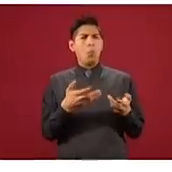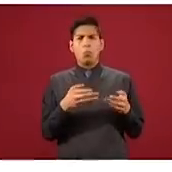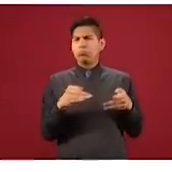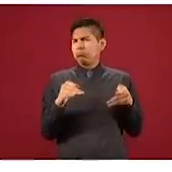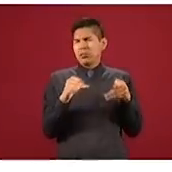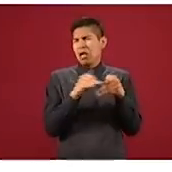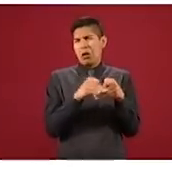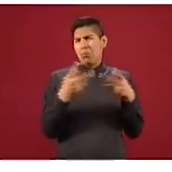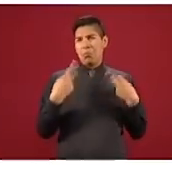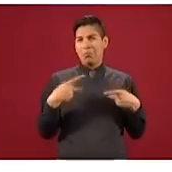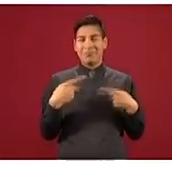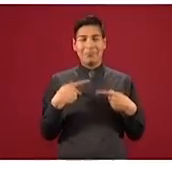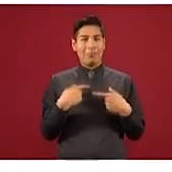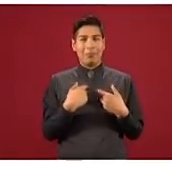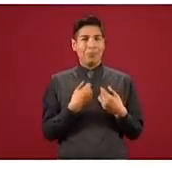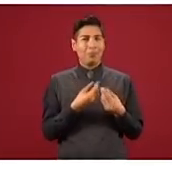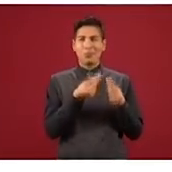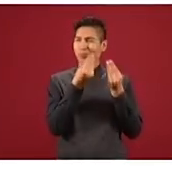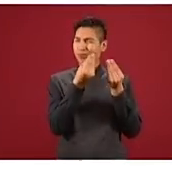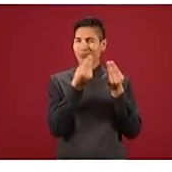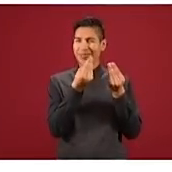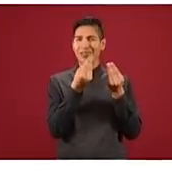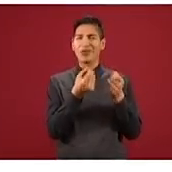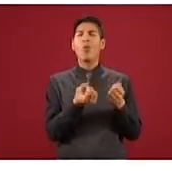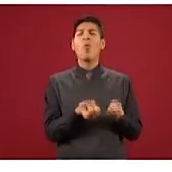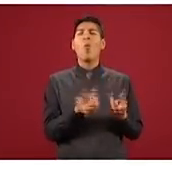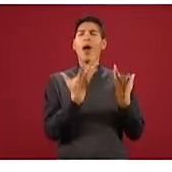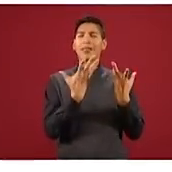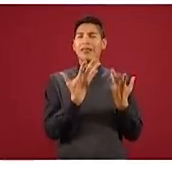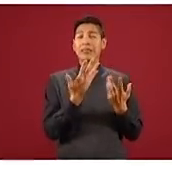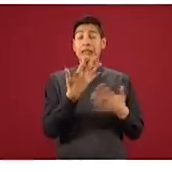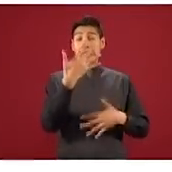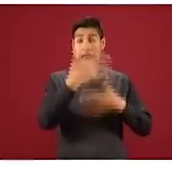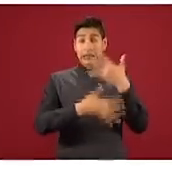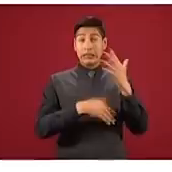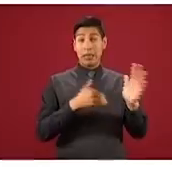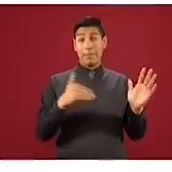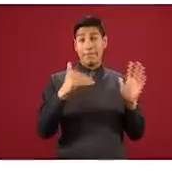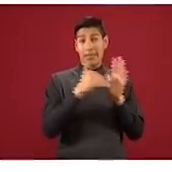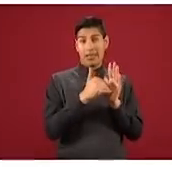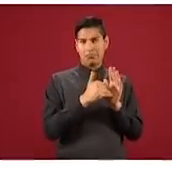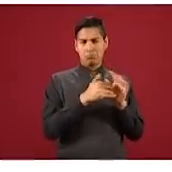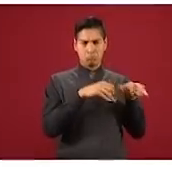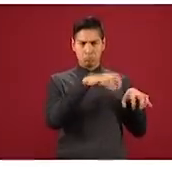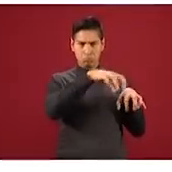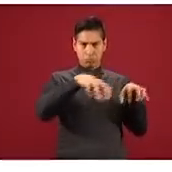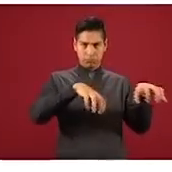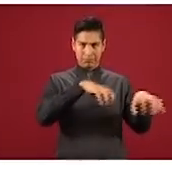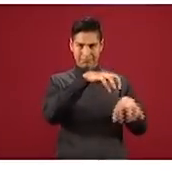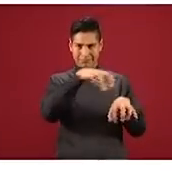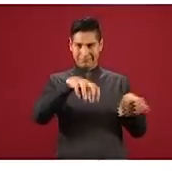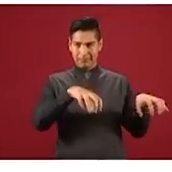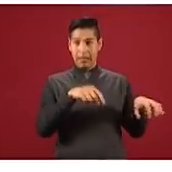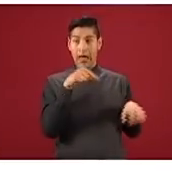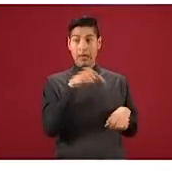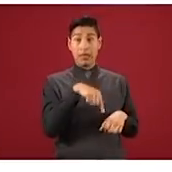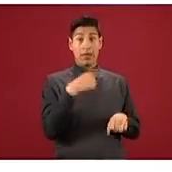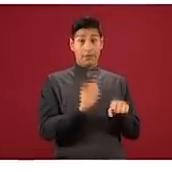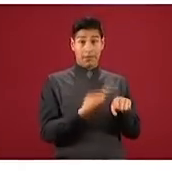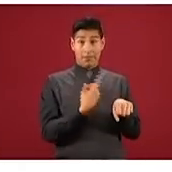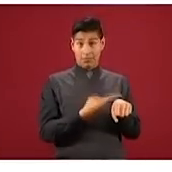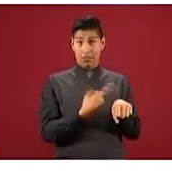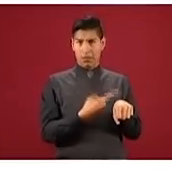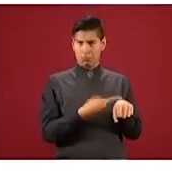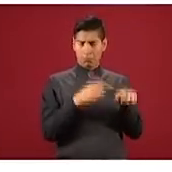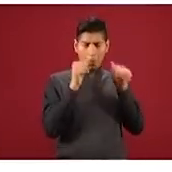población, hay muchas más, hay 15 mil unidades y aquí se atiende la gran mayoría de las enfermedades, porque afortunadamente